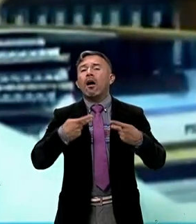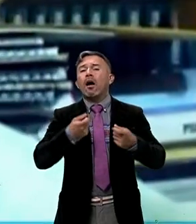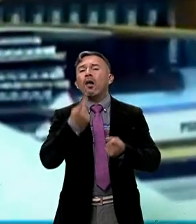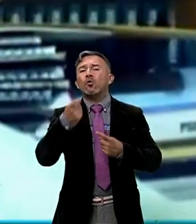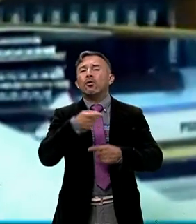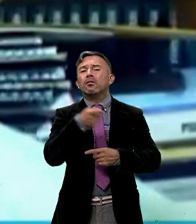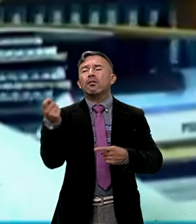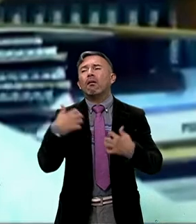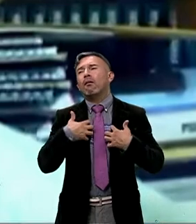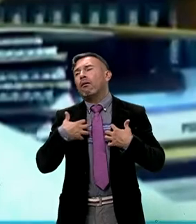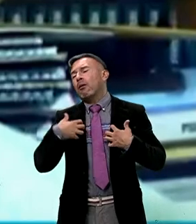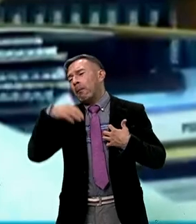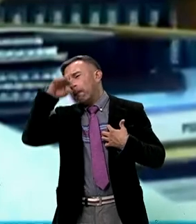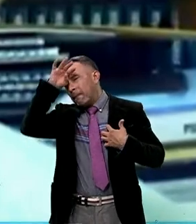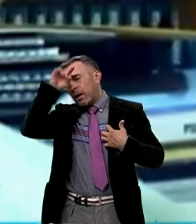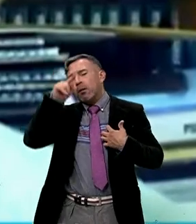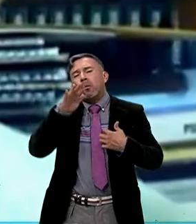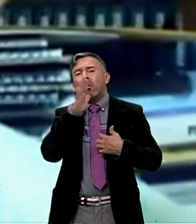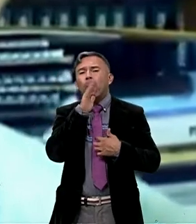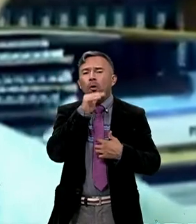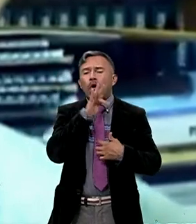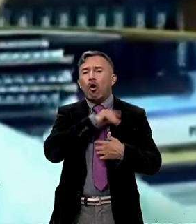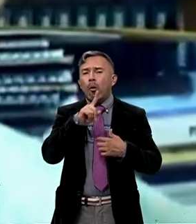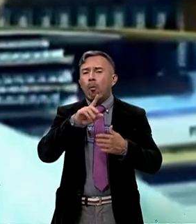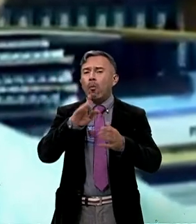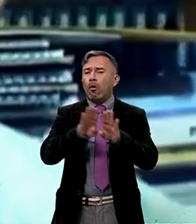maximizar premisas jurídicas